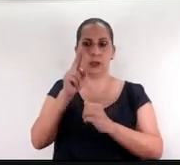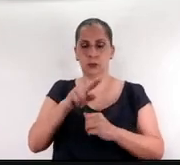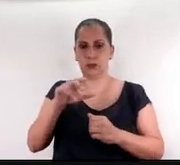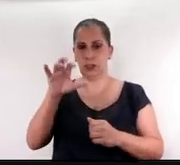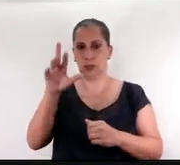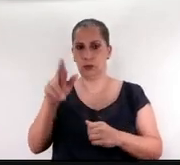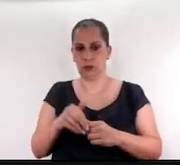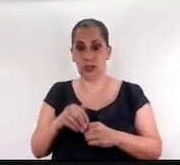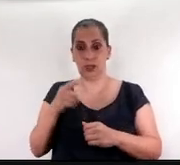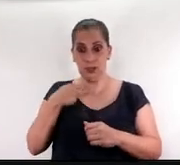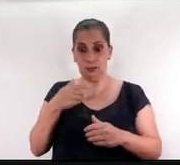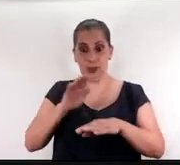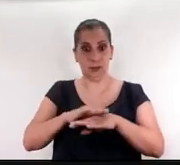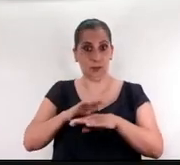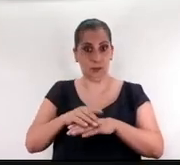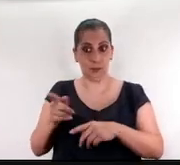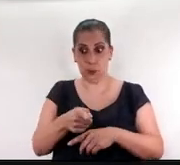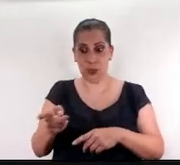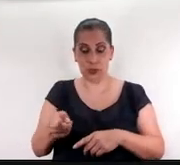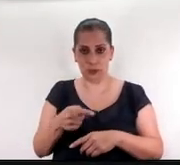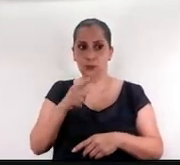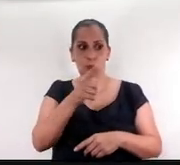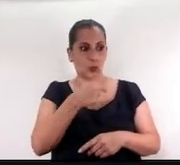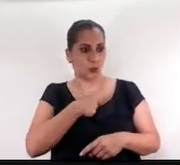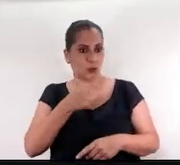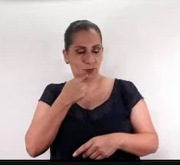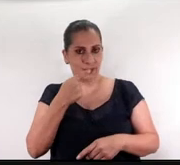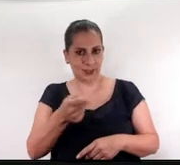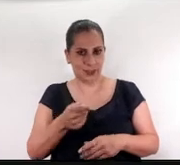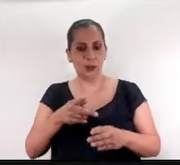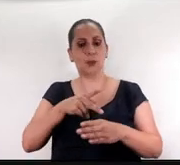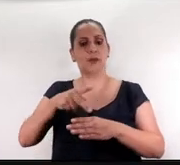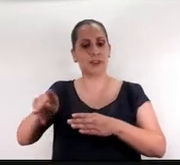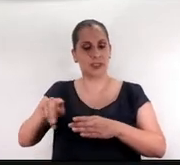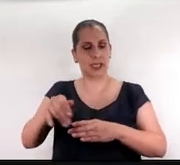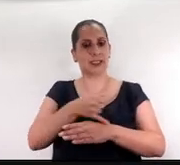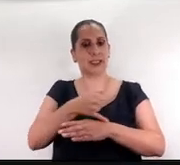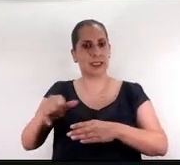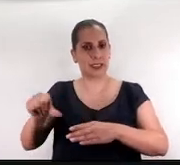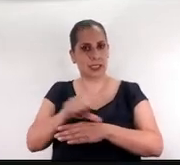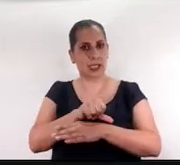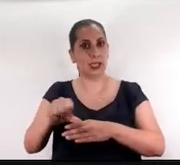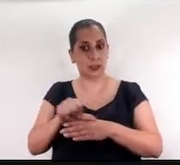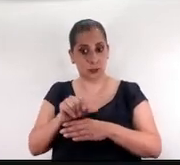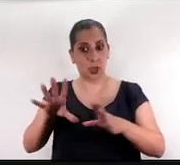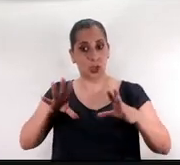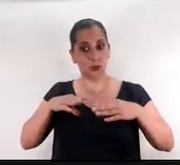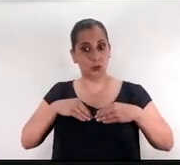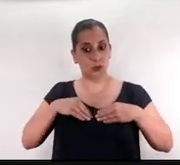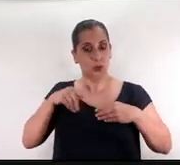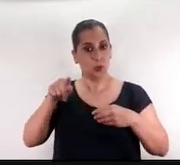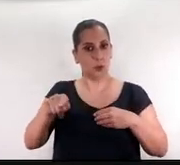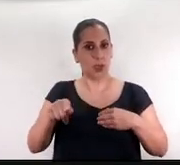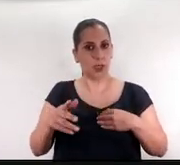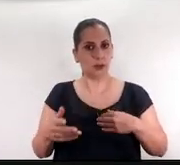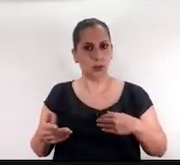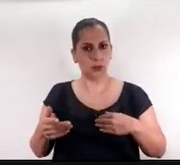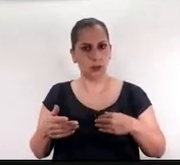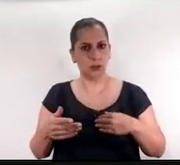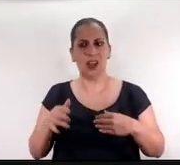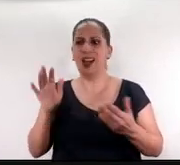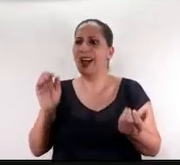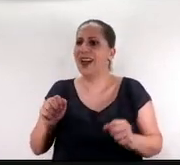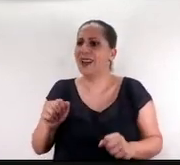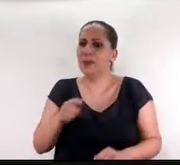Costa Rica. Don Rodolfo, entonces usted se inclina por el hecho de que profesionales en ingeniería y arquitectura asuman entonces estos... Sí, pues es que ellos son